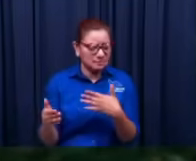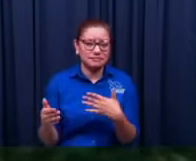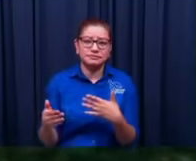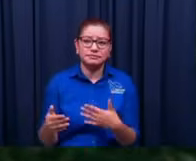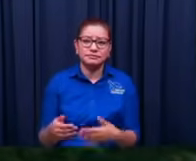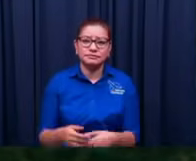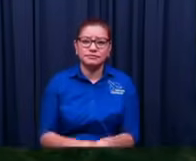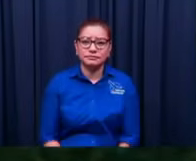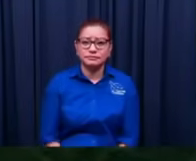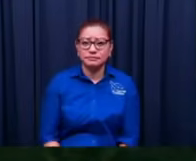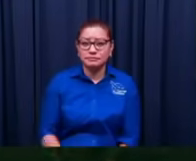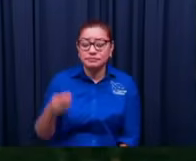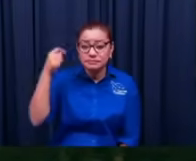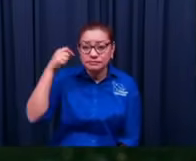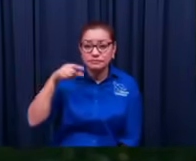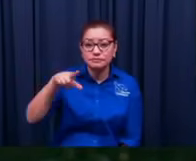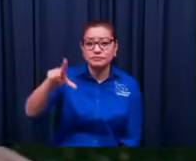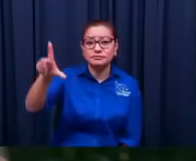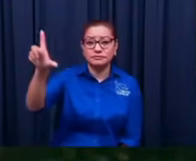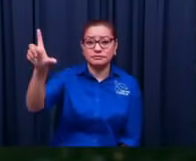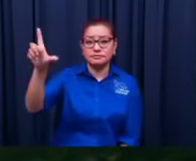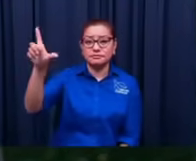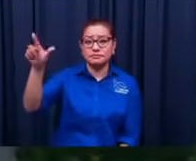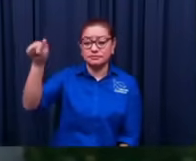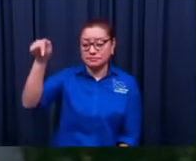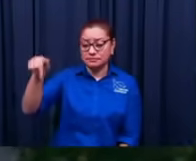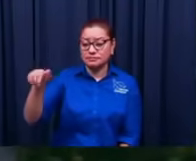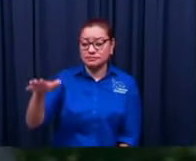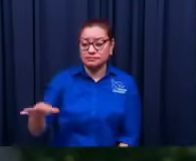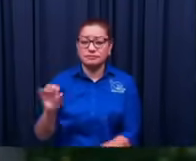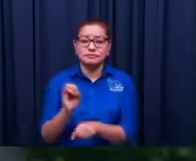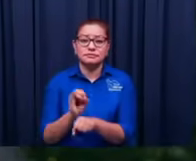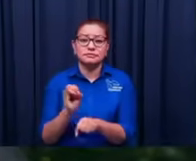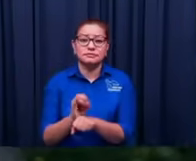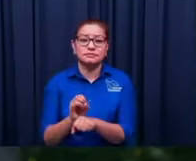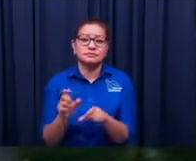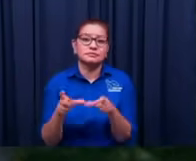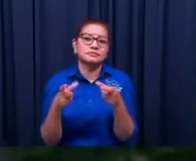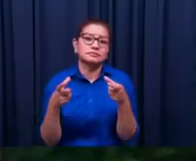se de una vez se acostumbre a cómo somos.